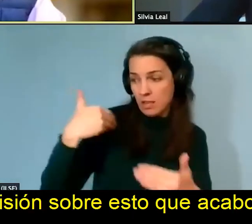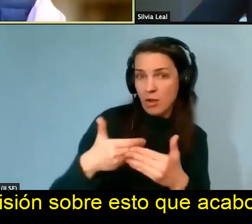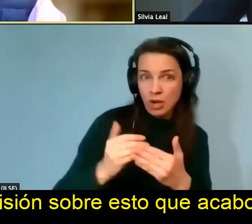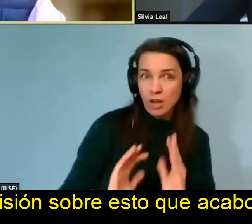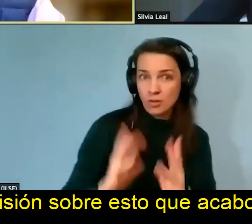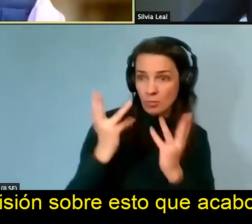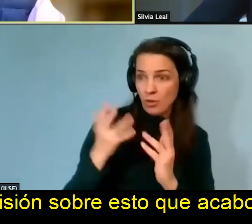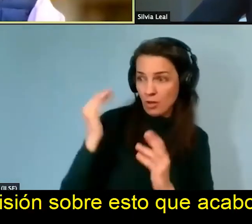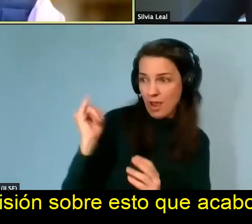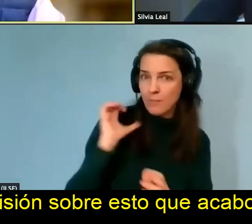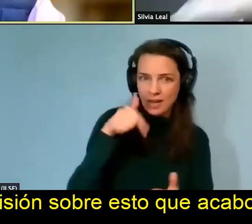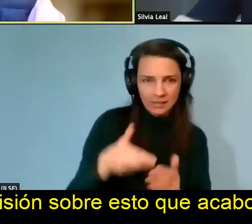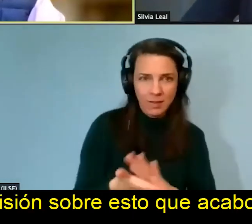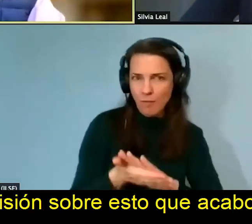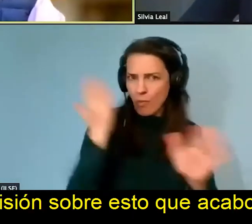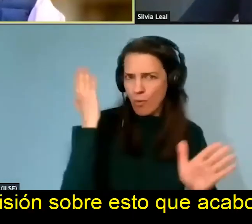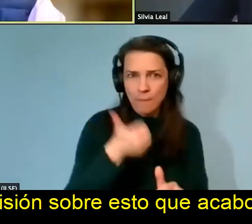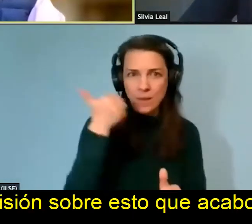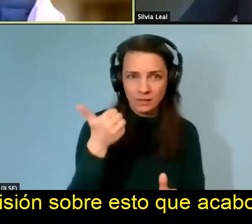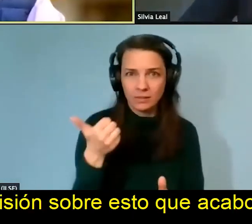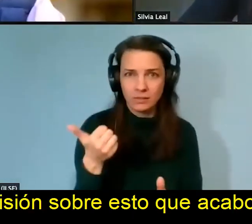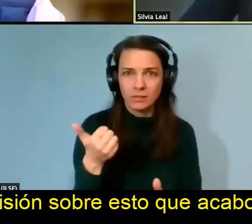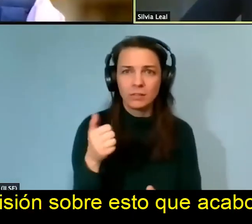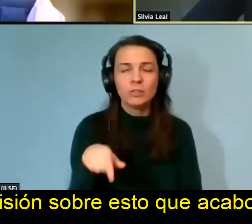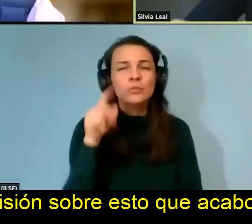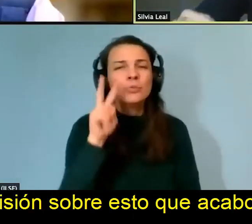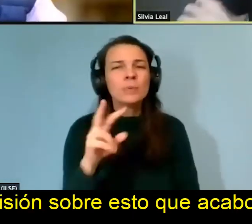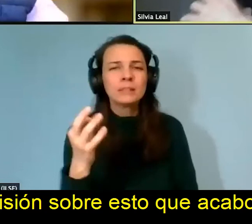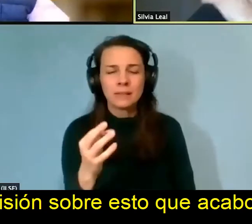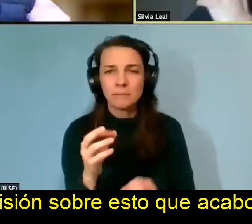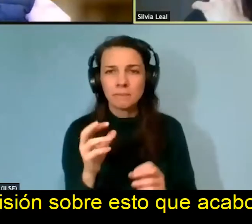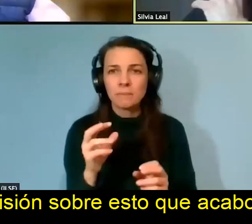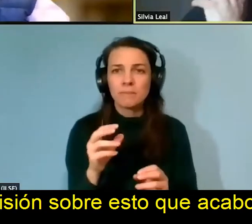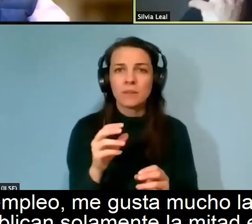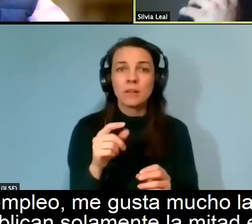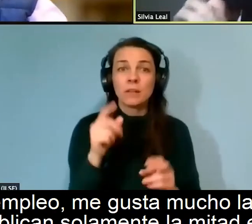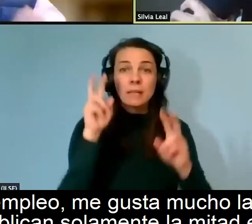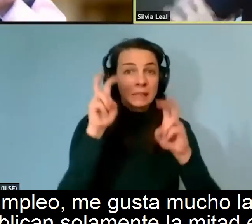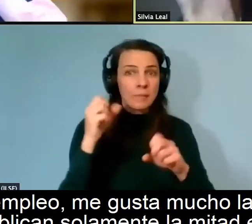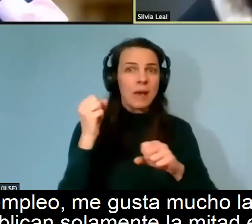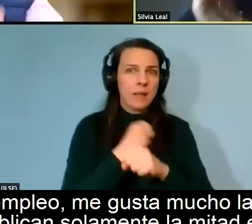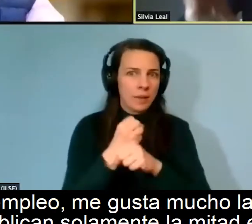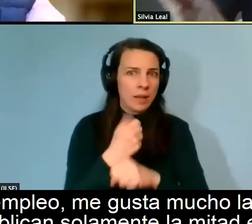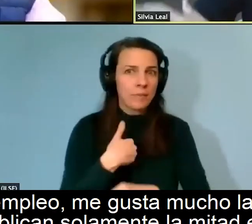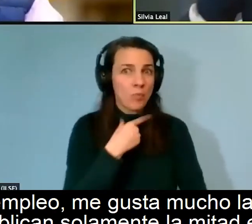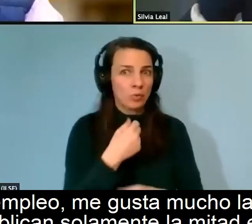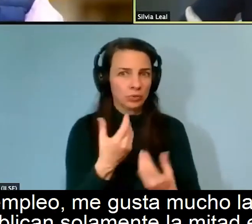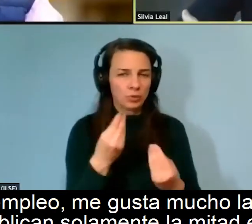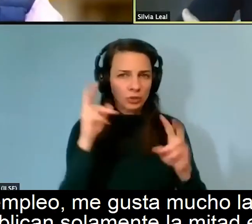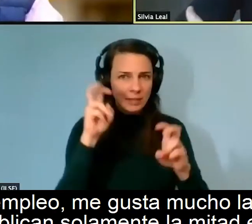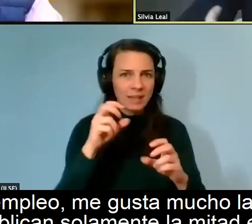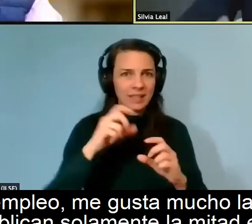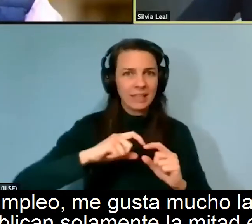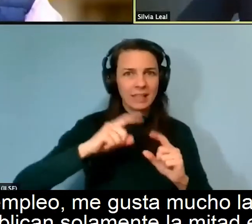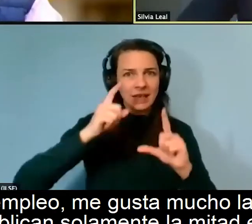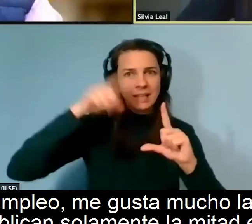anteriormente. ¿Cuál es tu visión sobre esto que acabo de comentar? Sí, sobre el tema del empleo, a mí me gustan mucho las